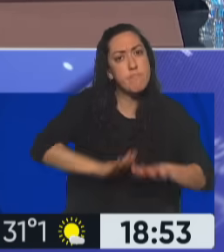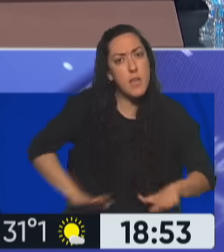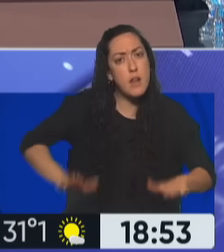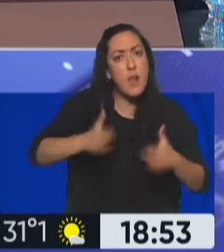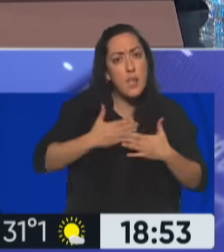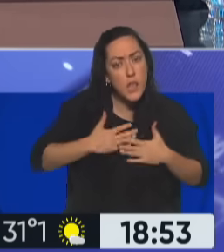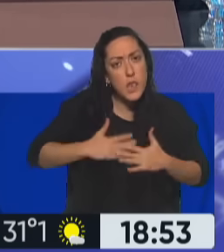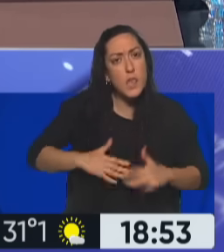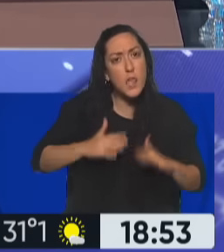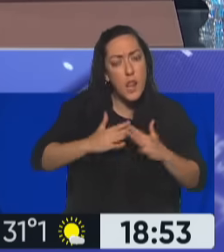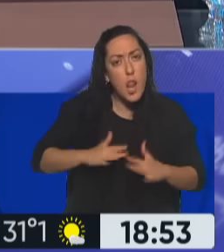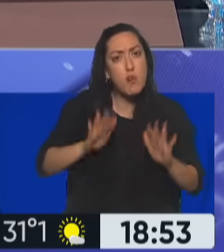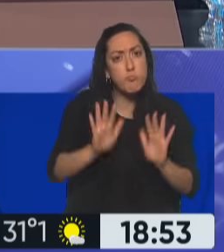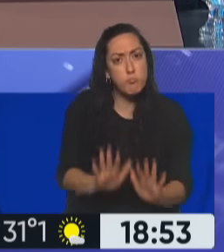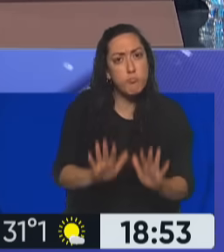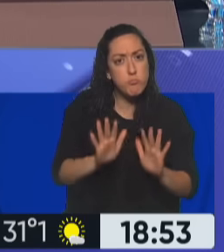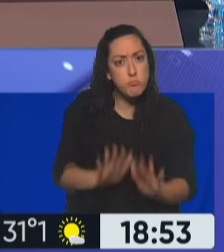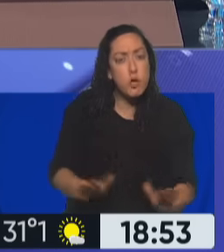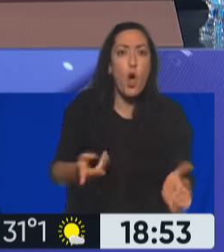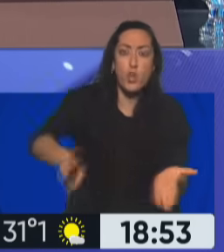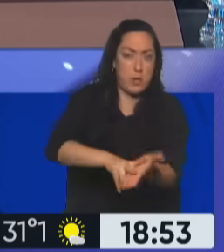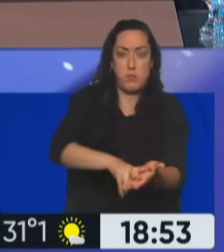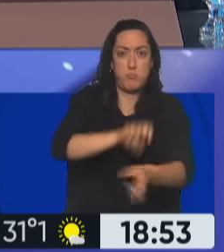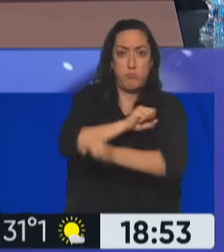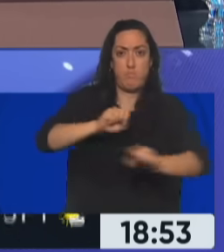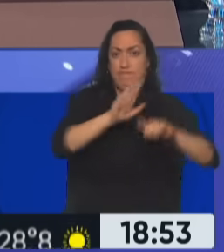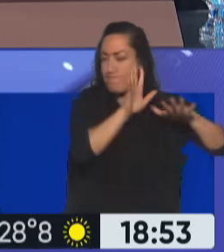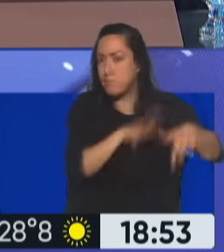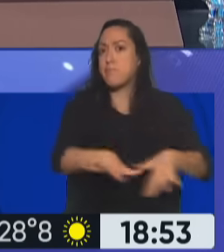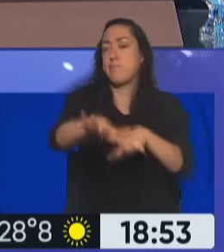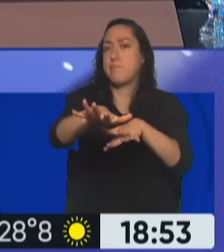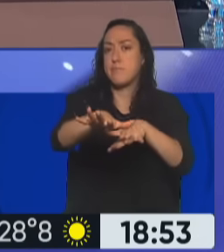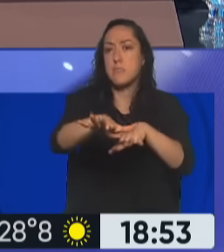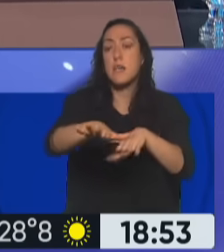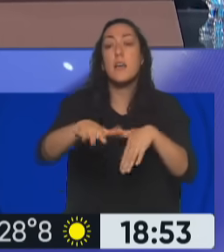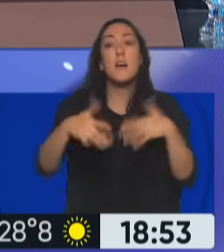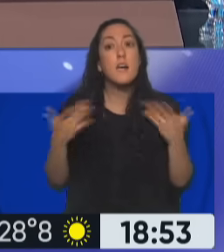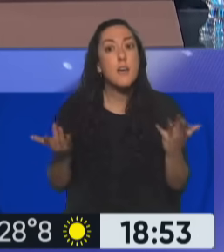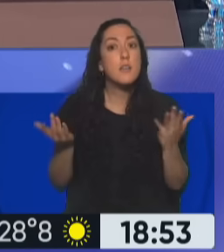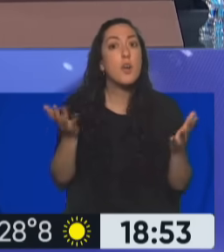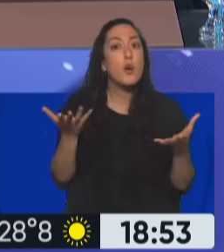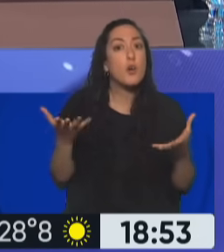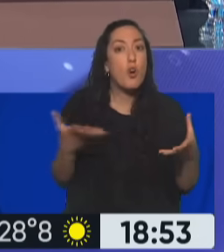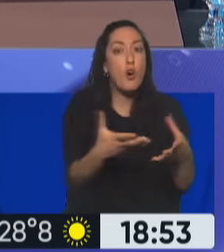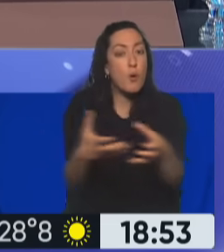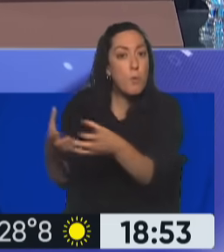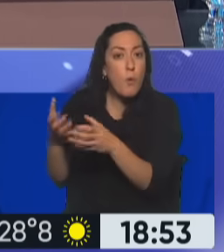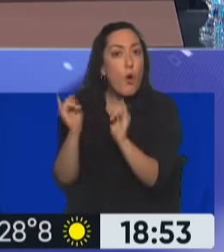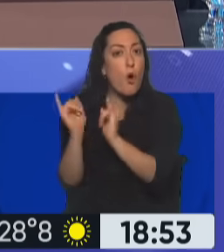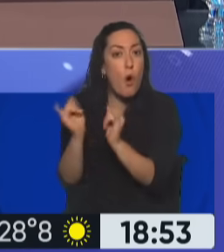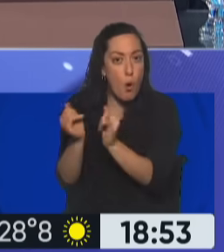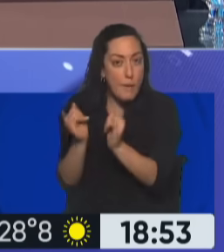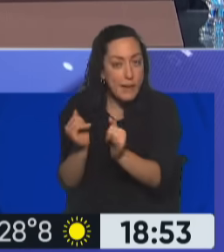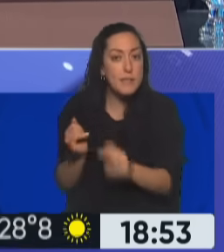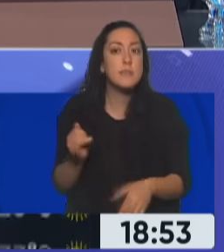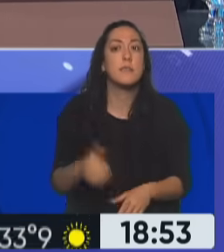ese sentido, las calles bastante tranquilas, vuelven las manifestaciones. Justamente estas movilizaciones con los sectores más jóvenes. Si bien no empiezan a